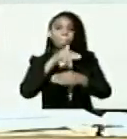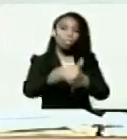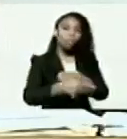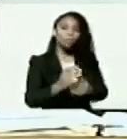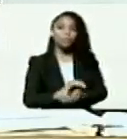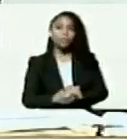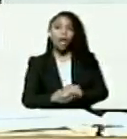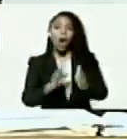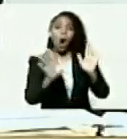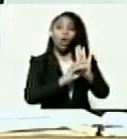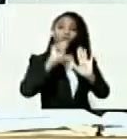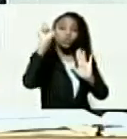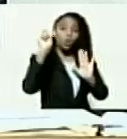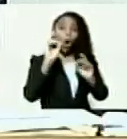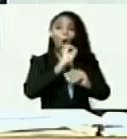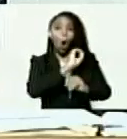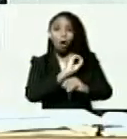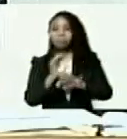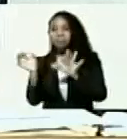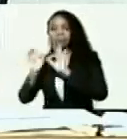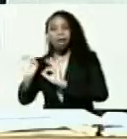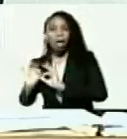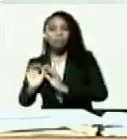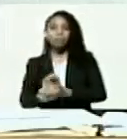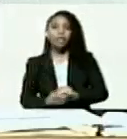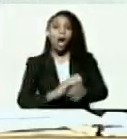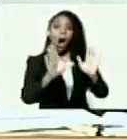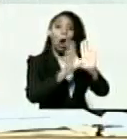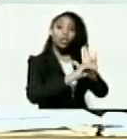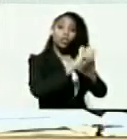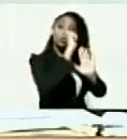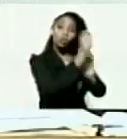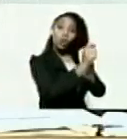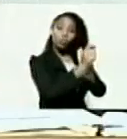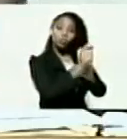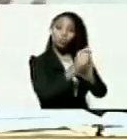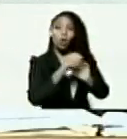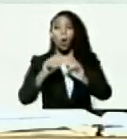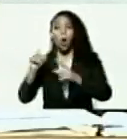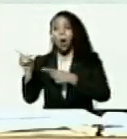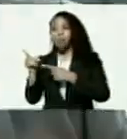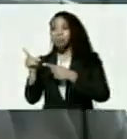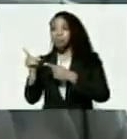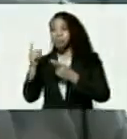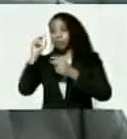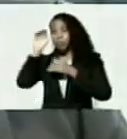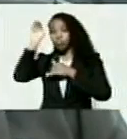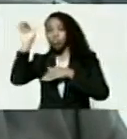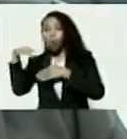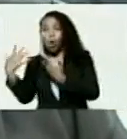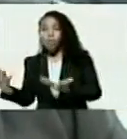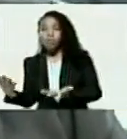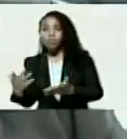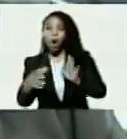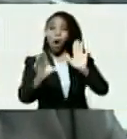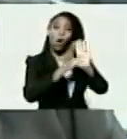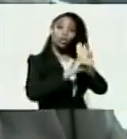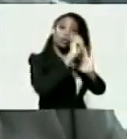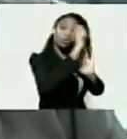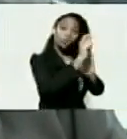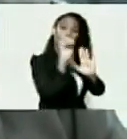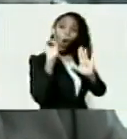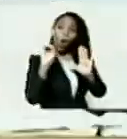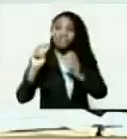Constitución o la nada, la Constitución o la aventura, la Constitución o